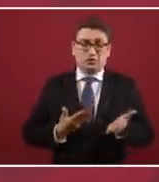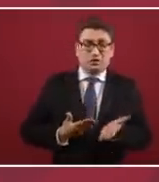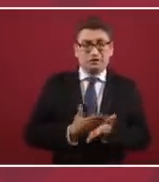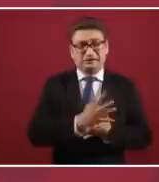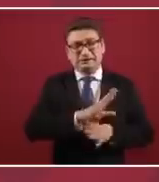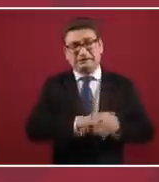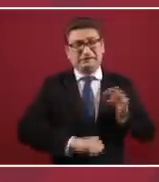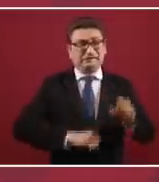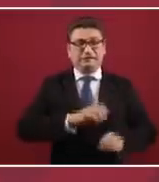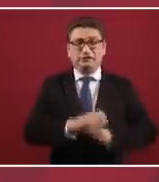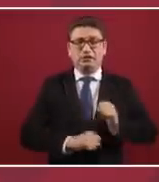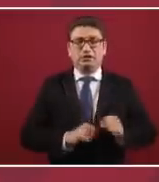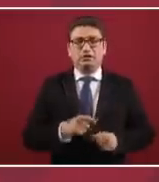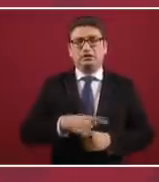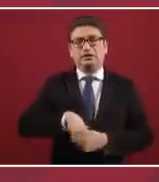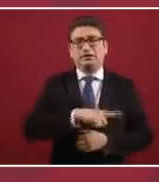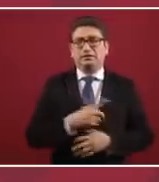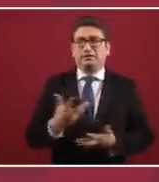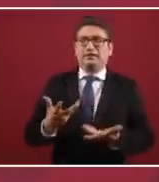como se dice